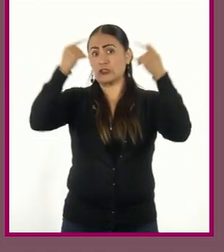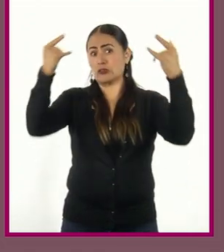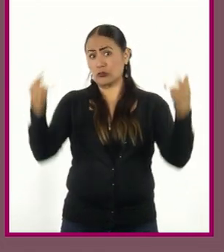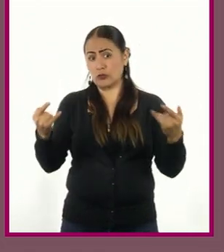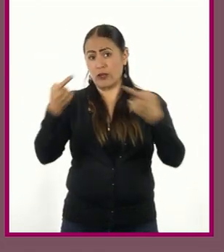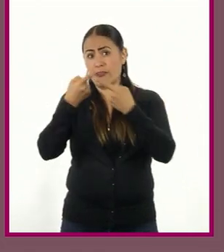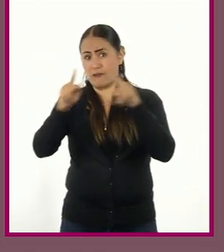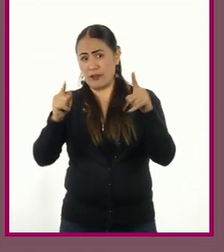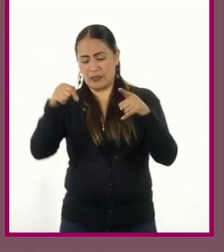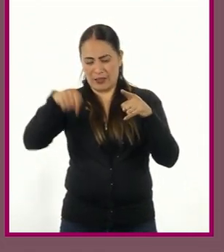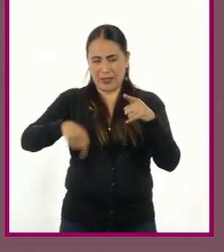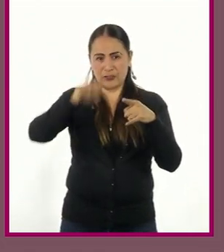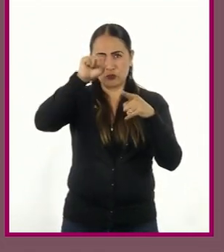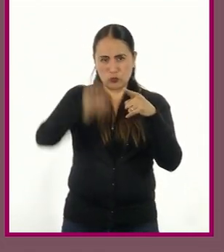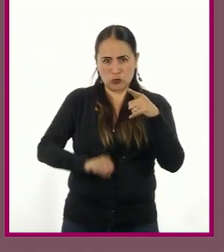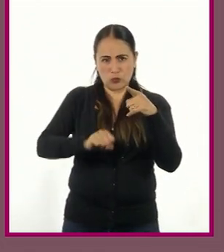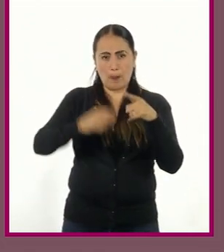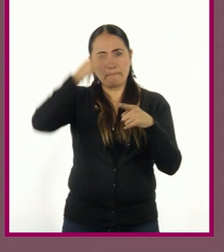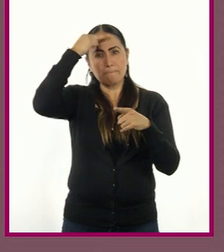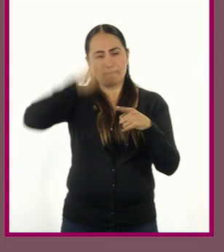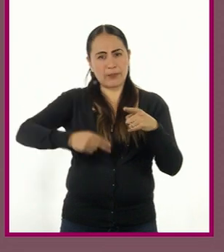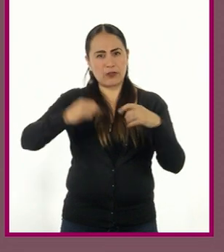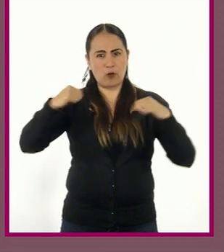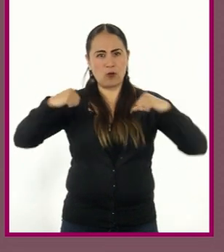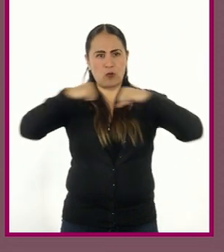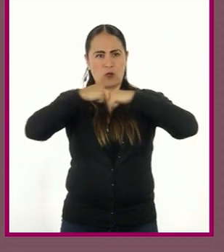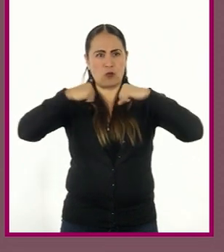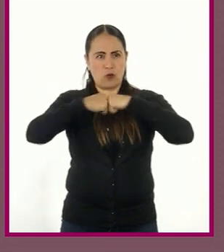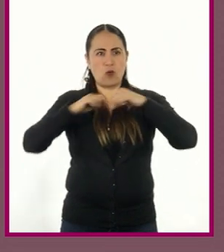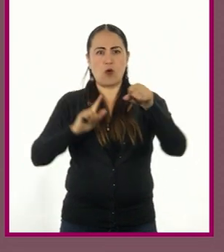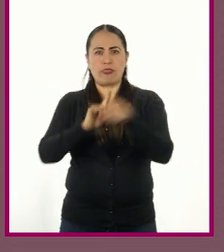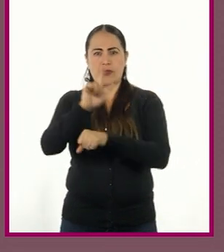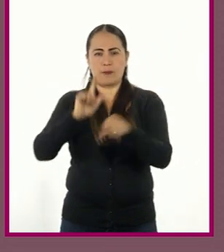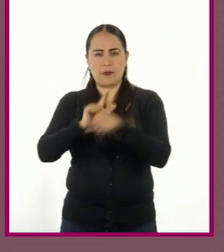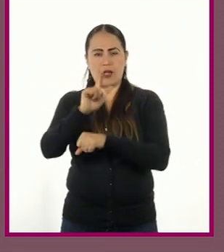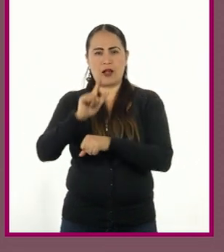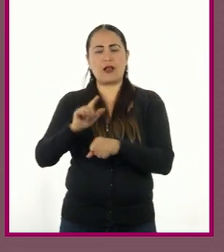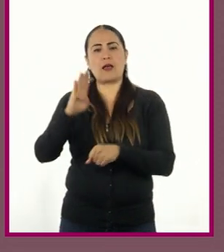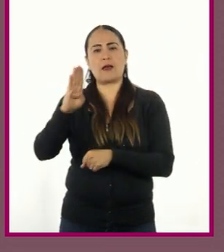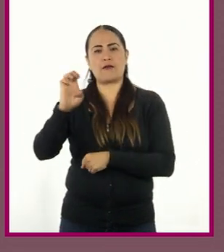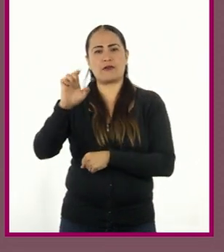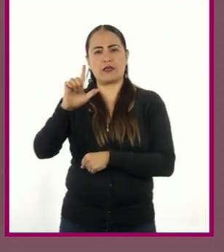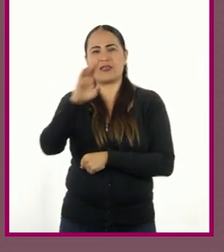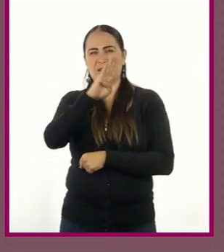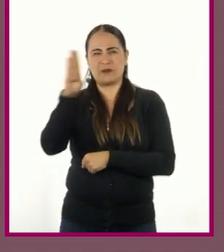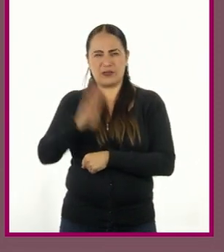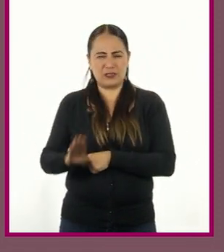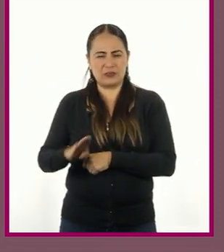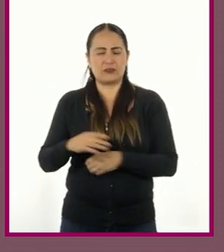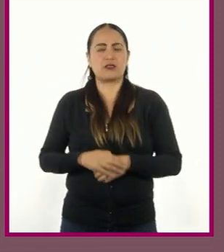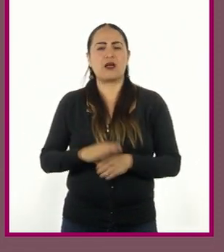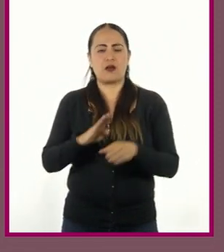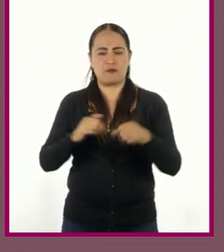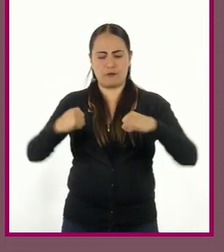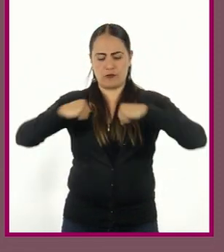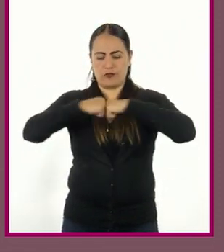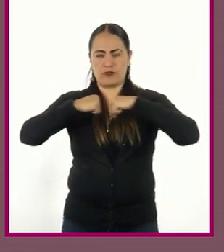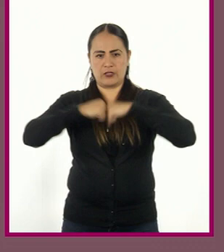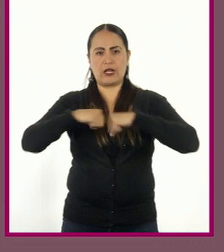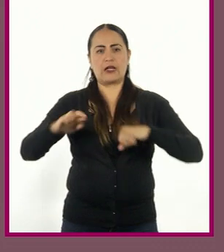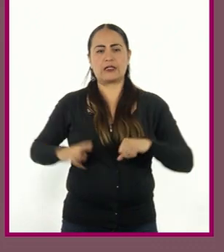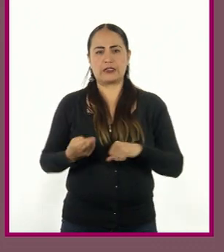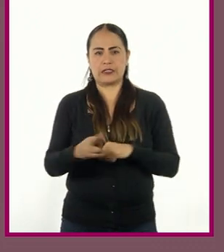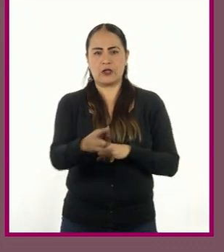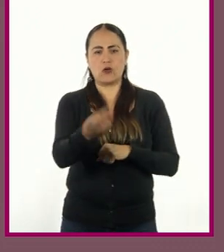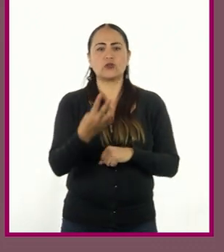el extremo sur, donde México colinda con Guatemala y Belice. La frontera incluye principalmente 3 ríos en